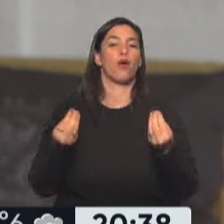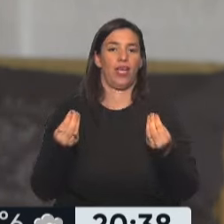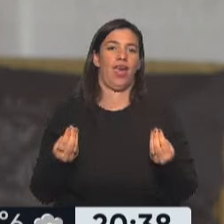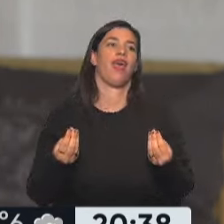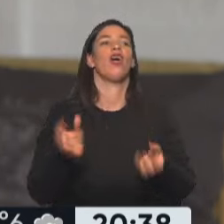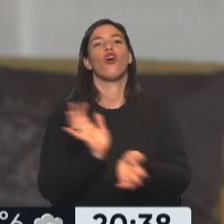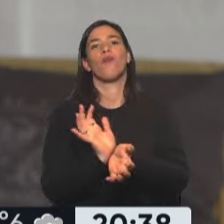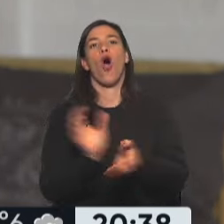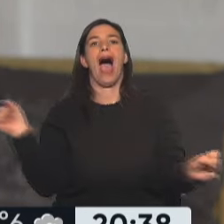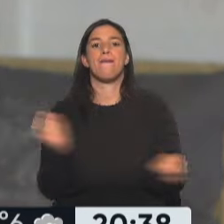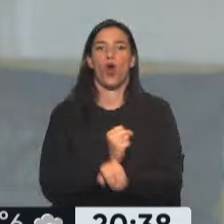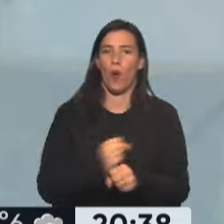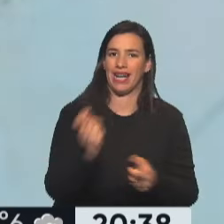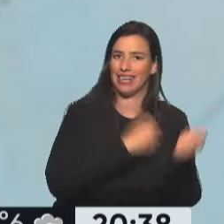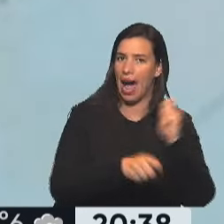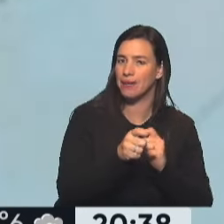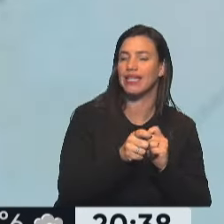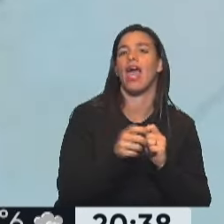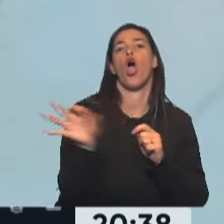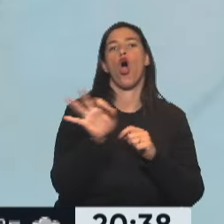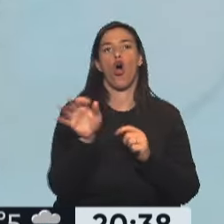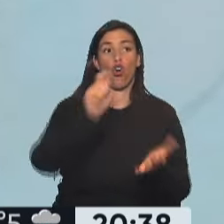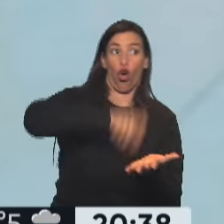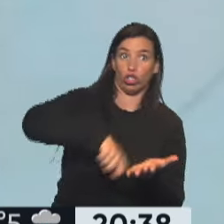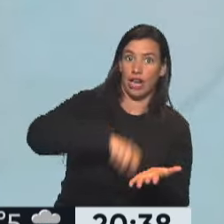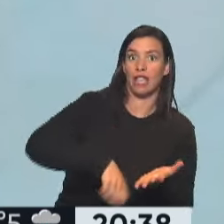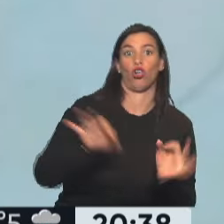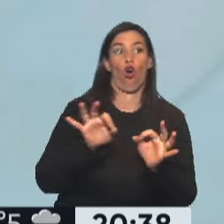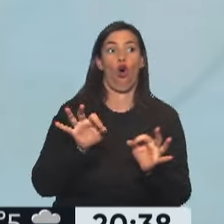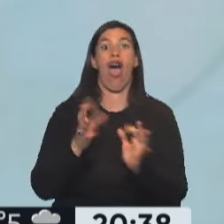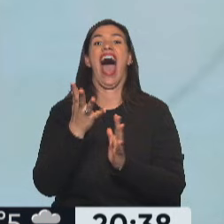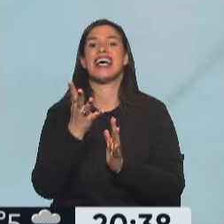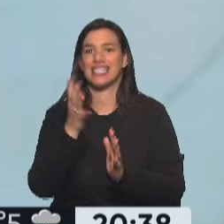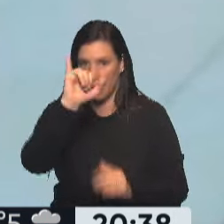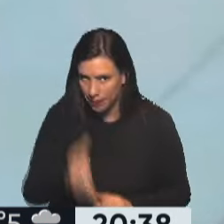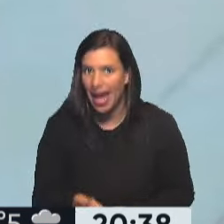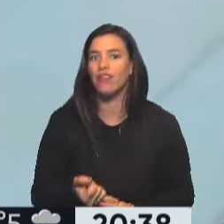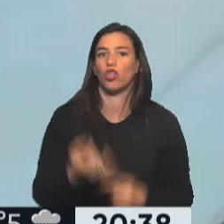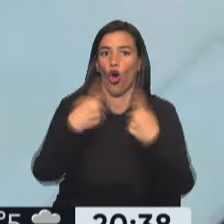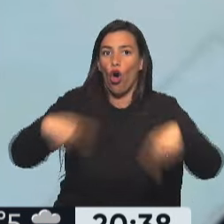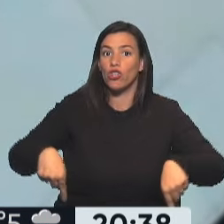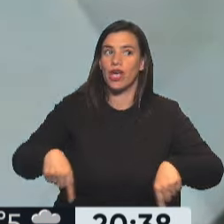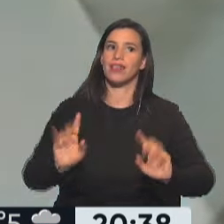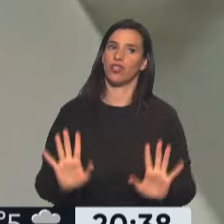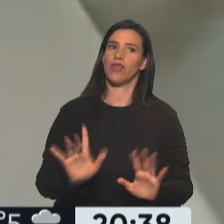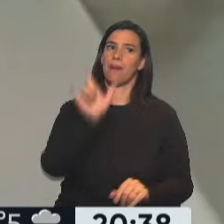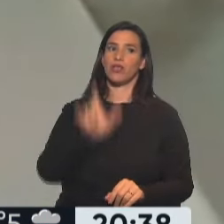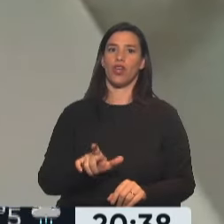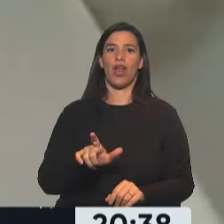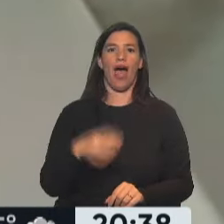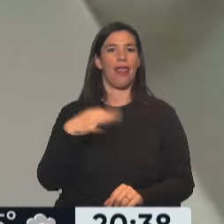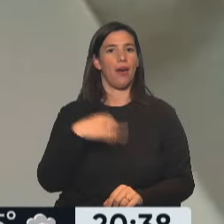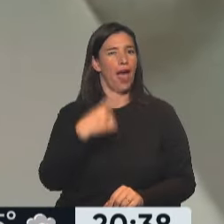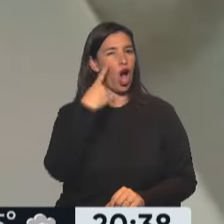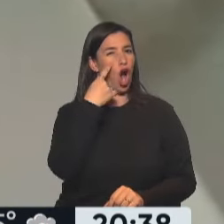un trámite, firmando un contrato, aceptando alguna obligación. Entonces, acá lo que más vamos a tener que estar velando es